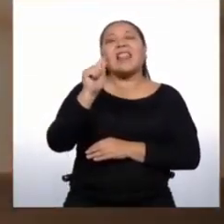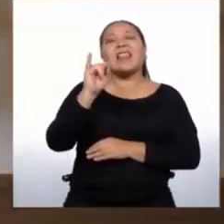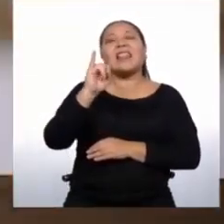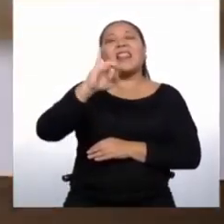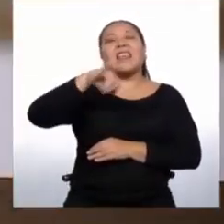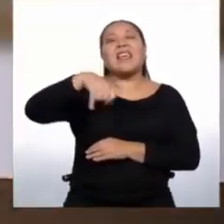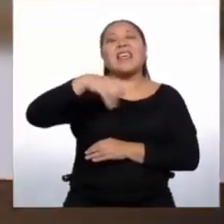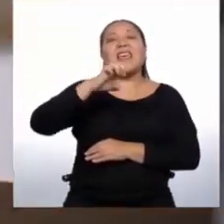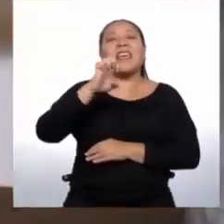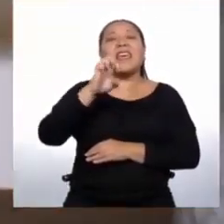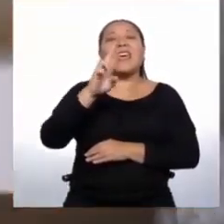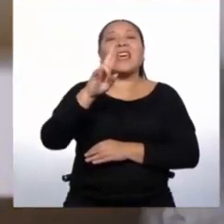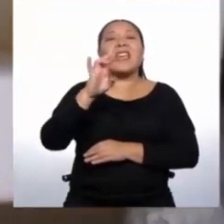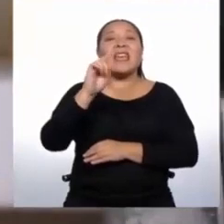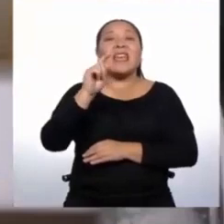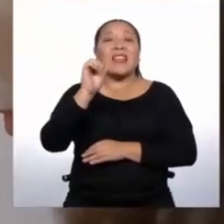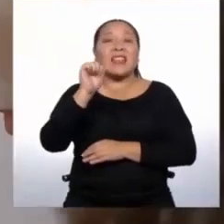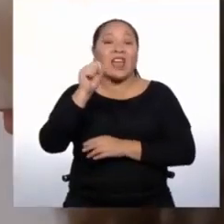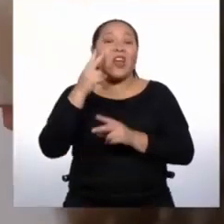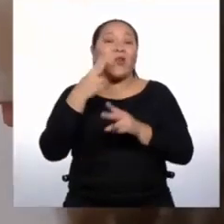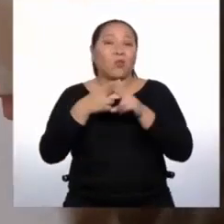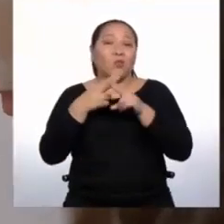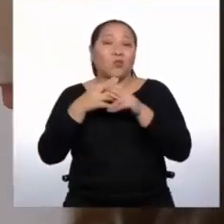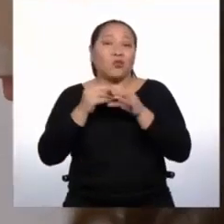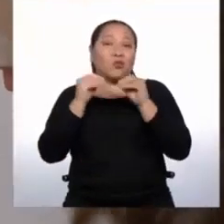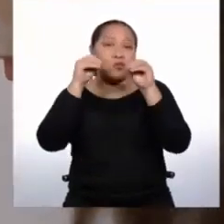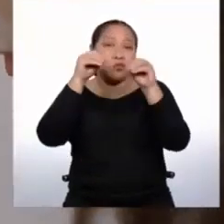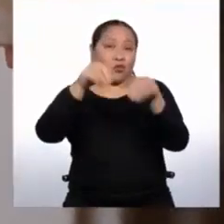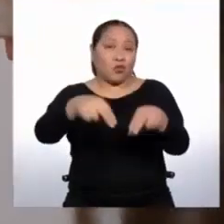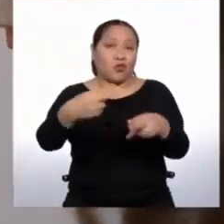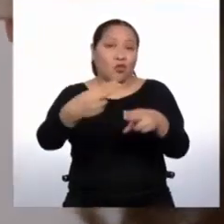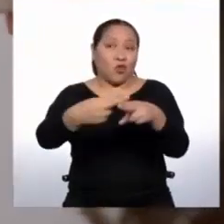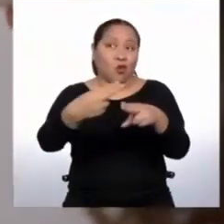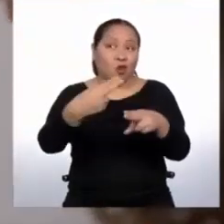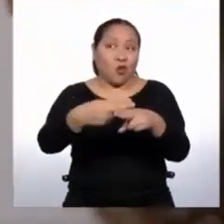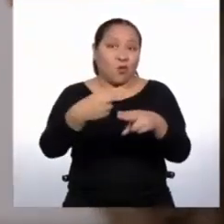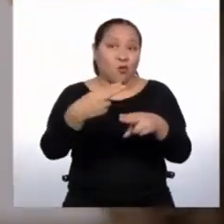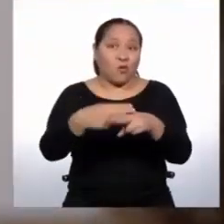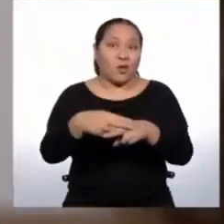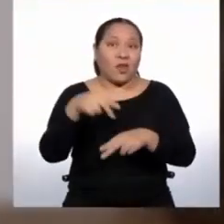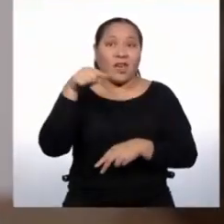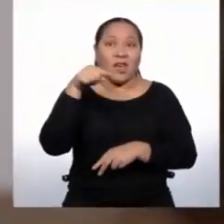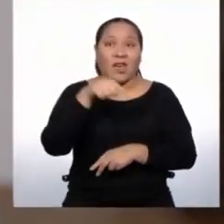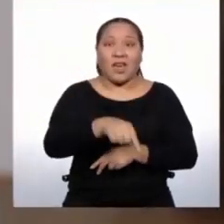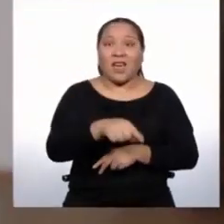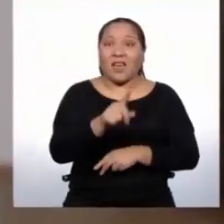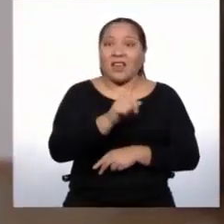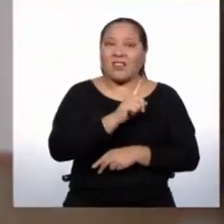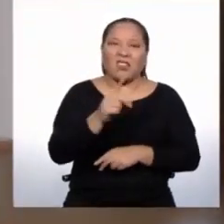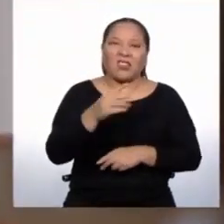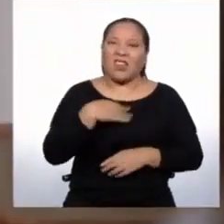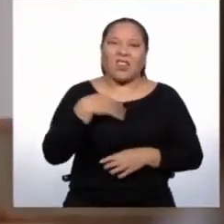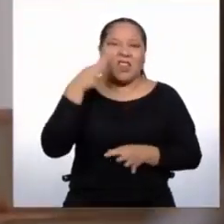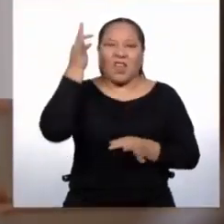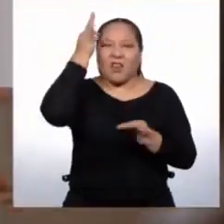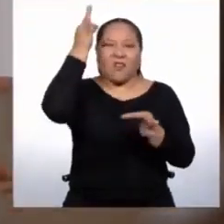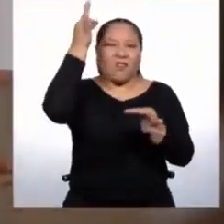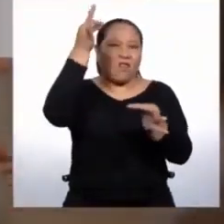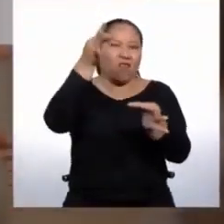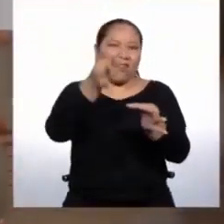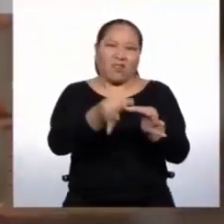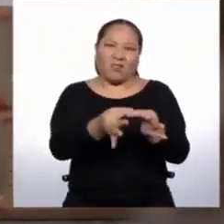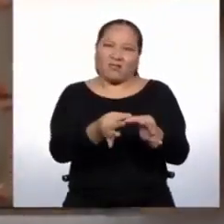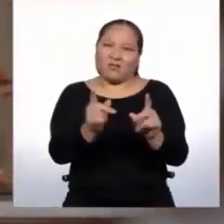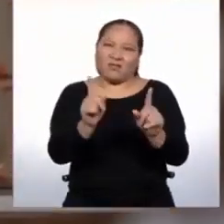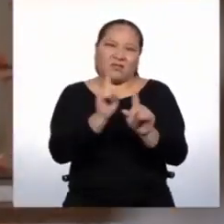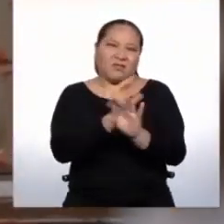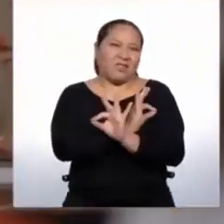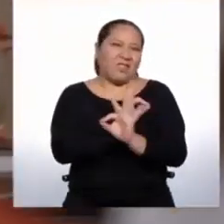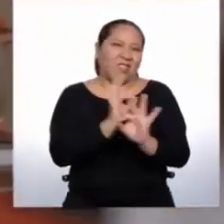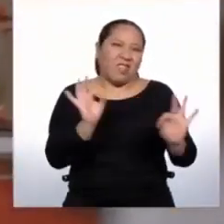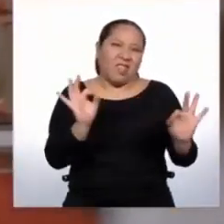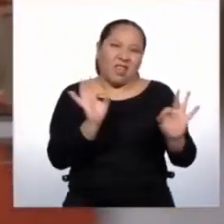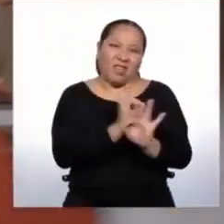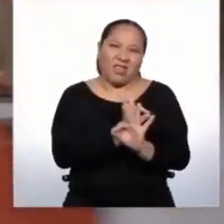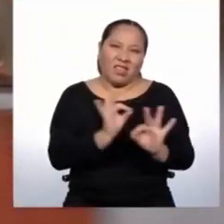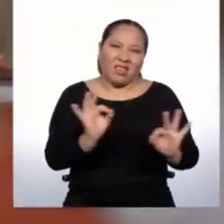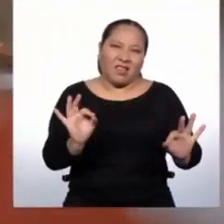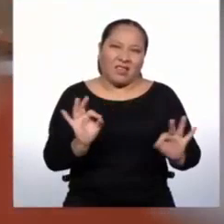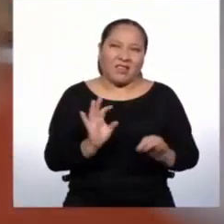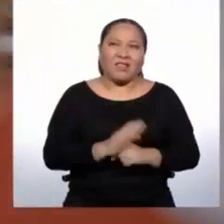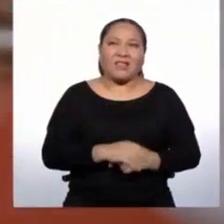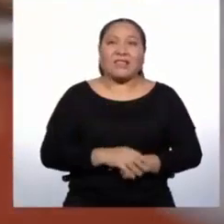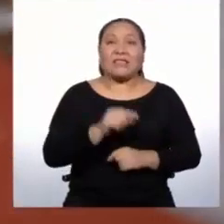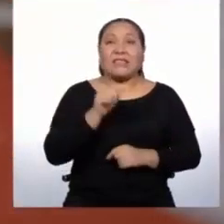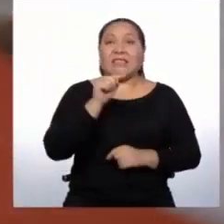que, a fuerza de dar fe, se había quedado sin pizca de fe, porque en el oficio gastó en breve